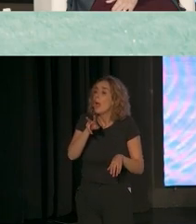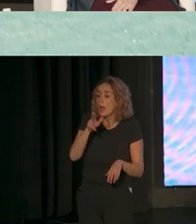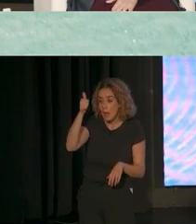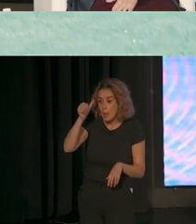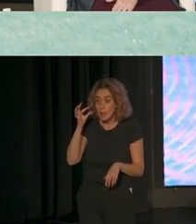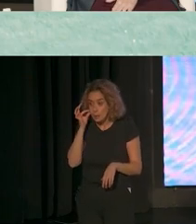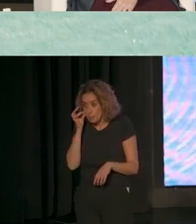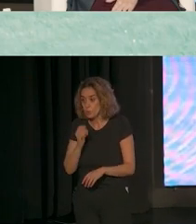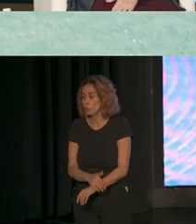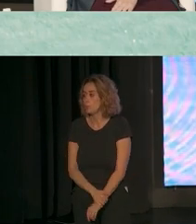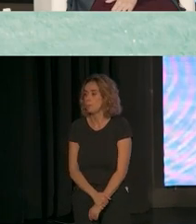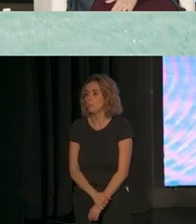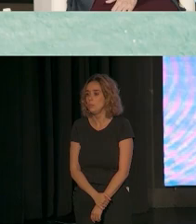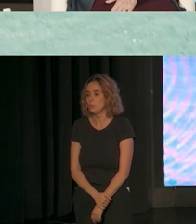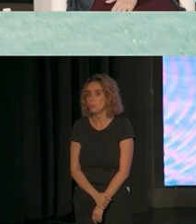de la familia.